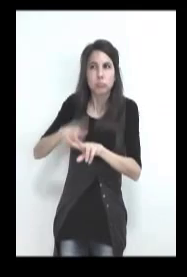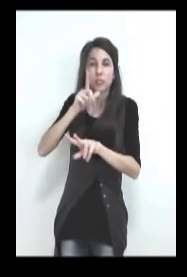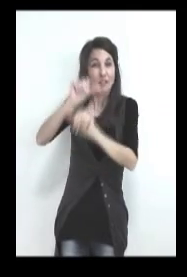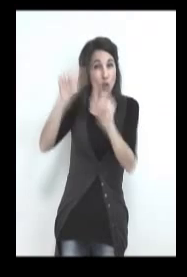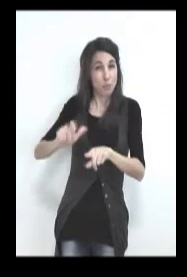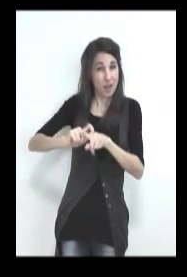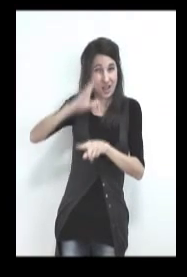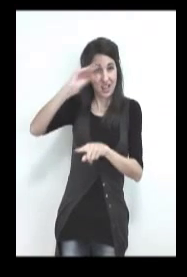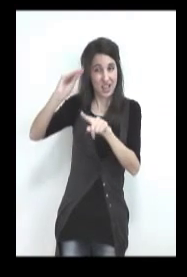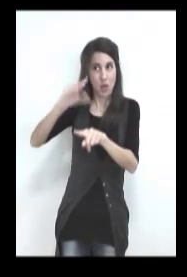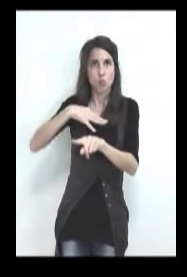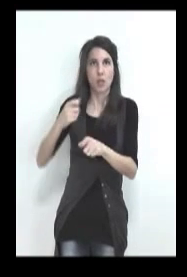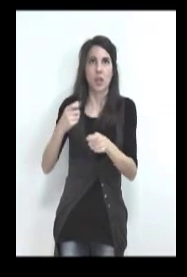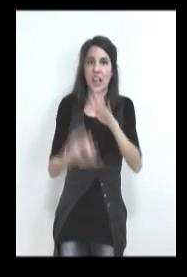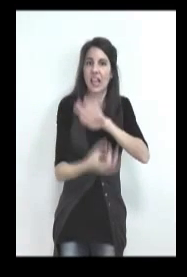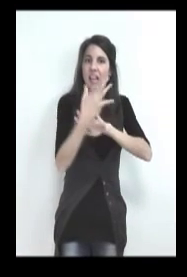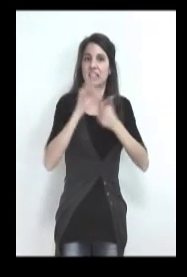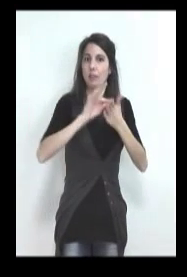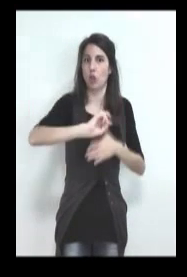nos cueste lo mismo, por ejemplo,